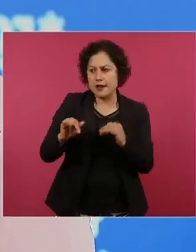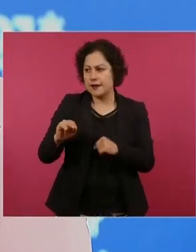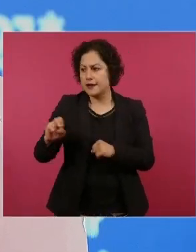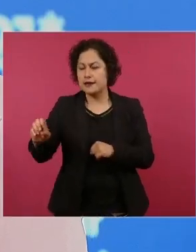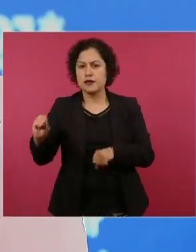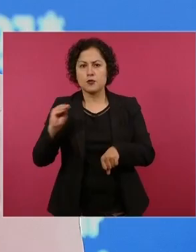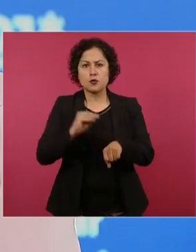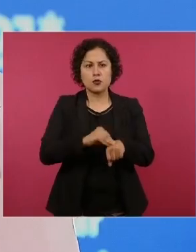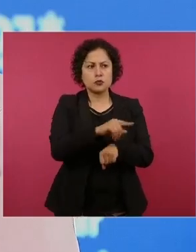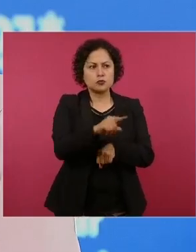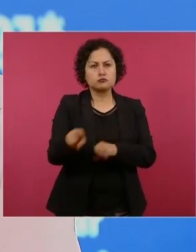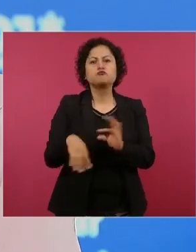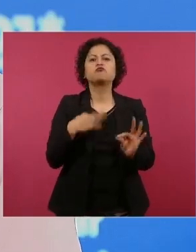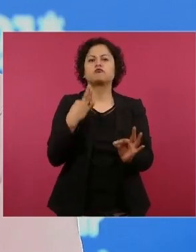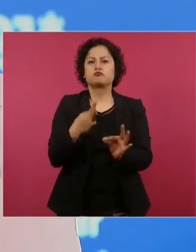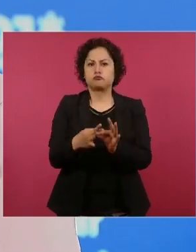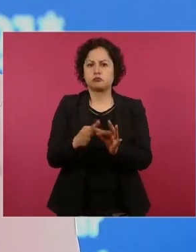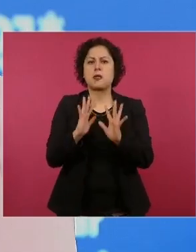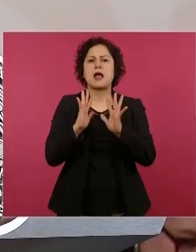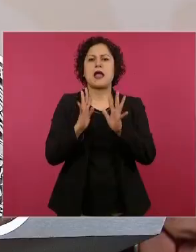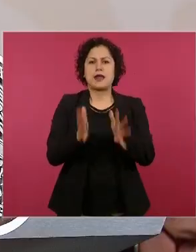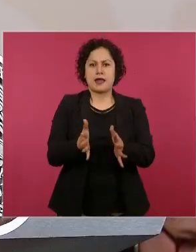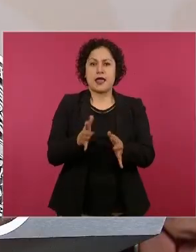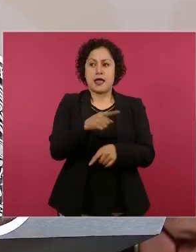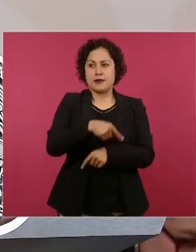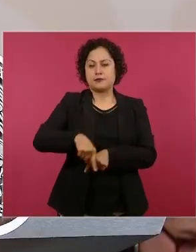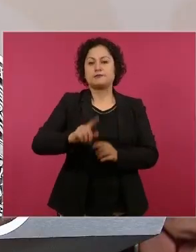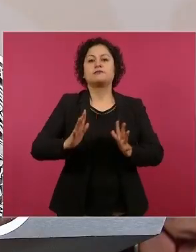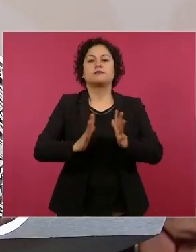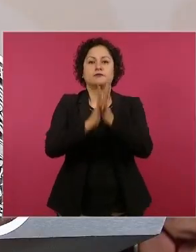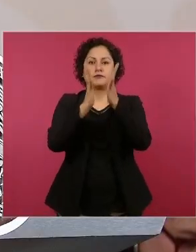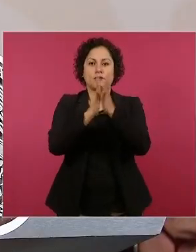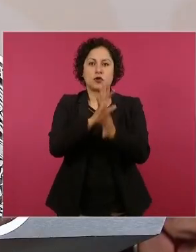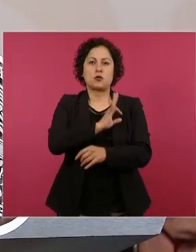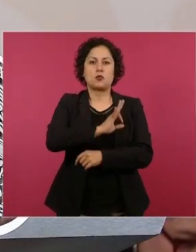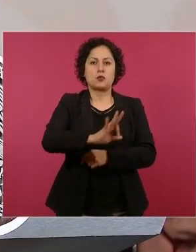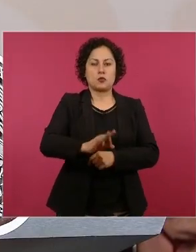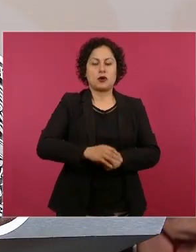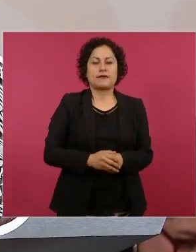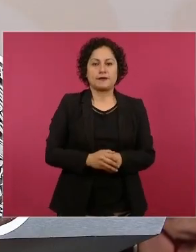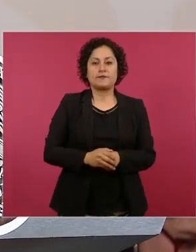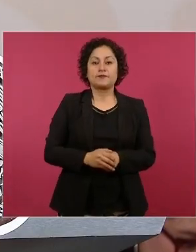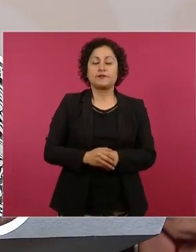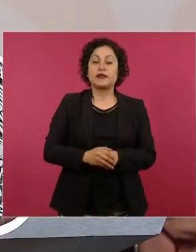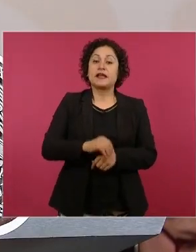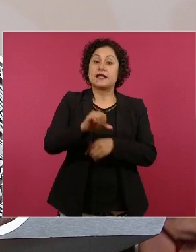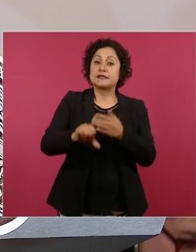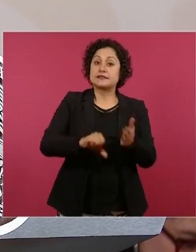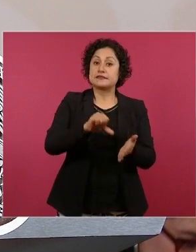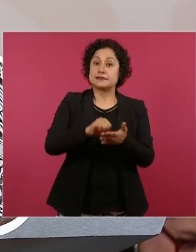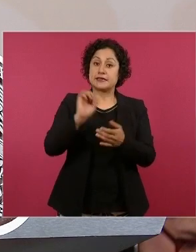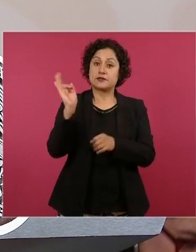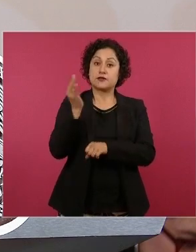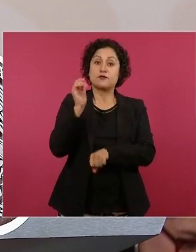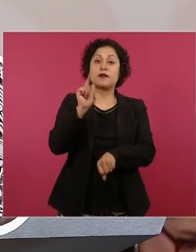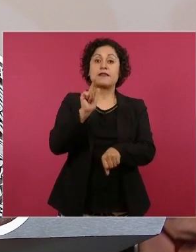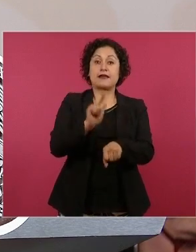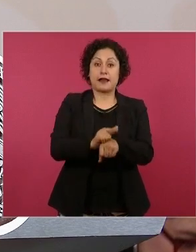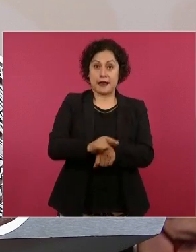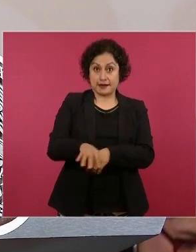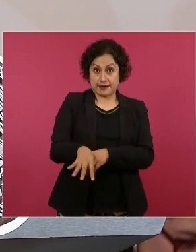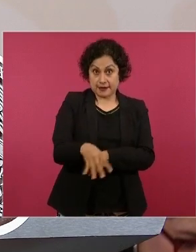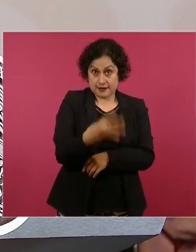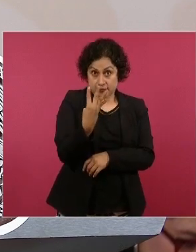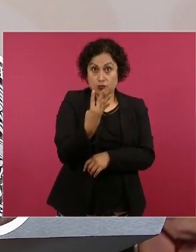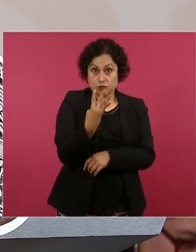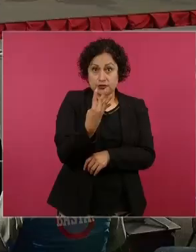para participar en la jornada electoral. En el caso de los 14 centros federales, para cumplir con la sentencia del